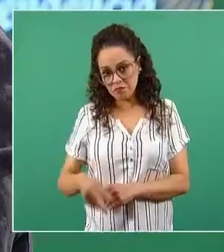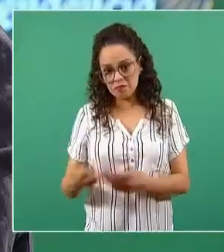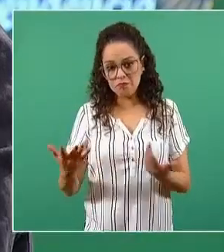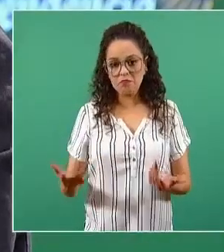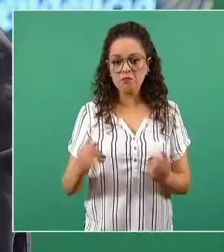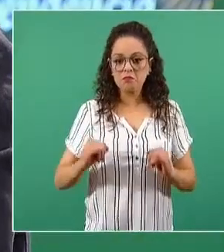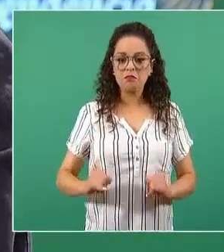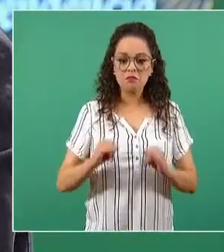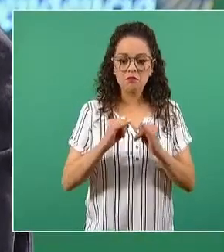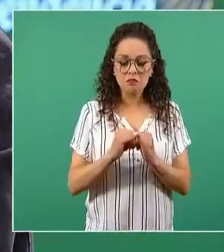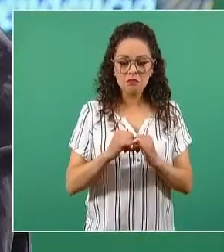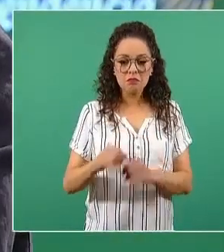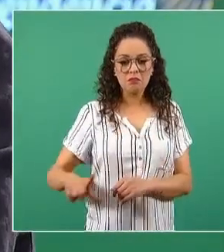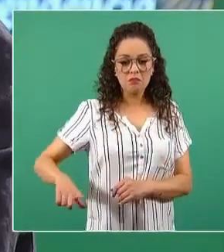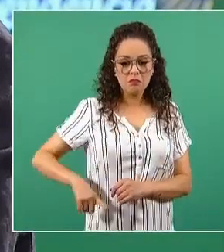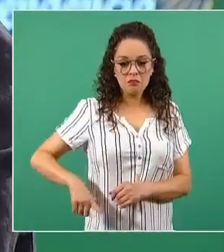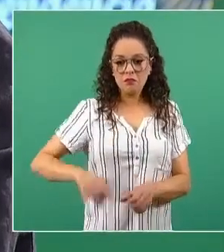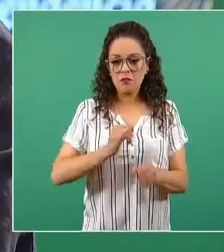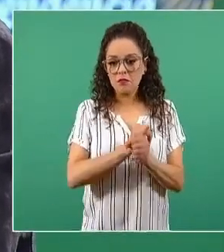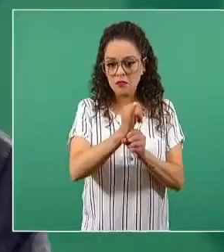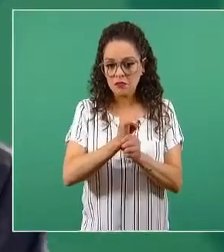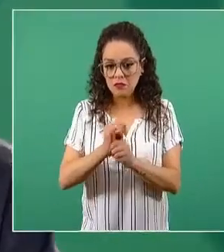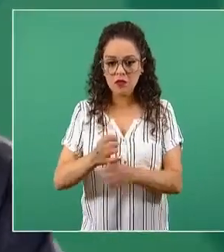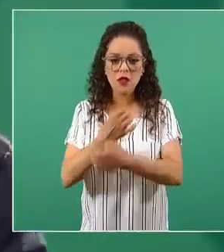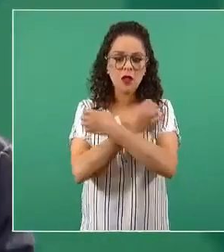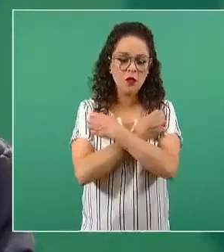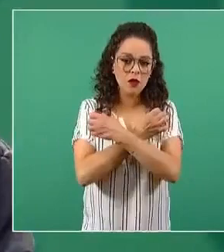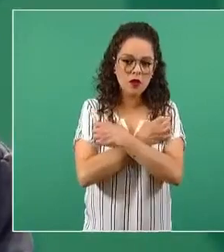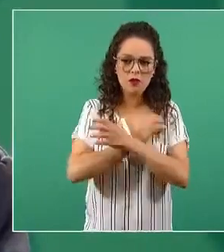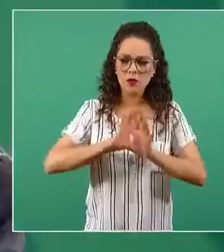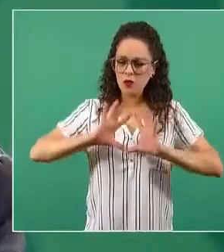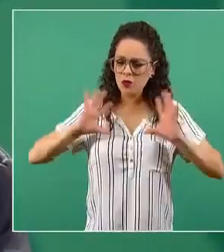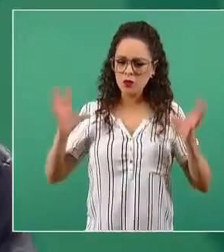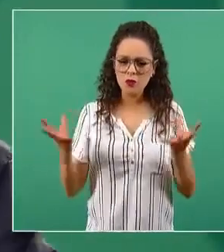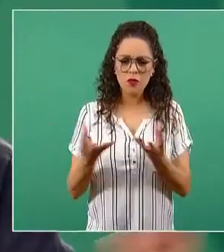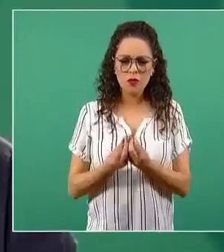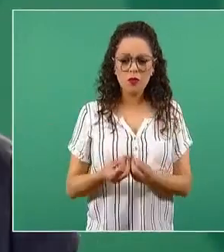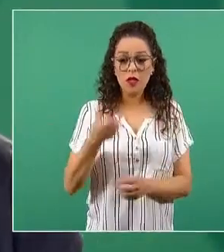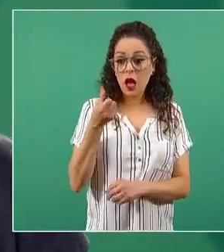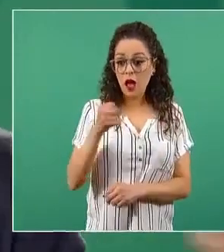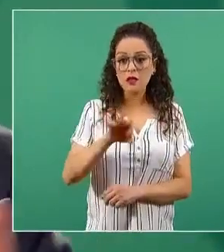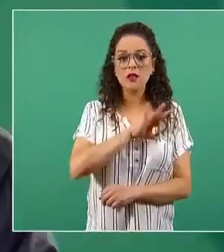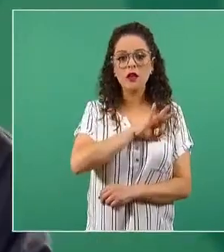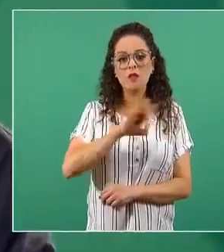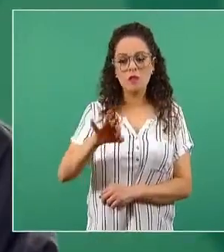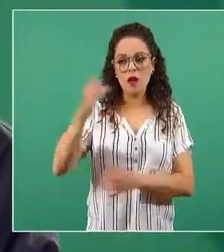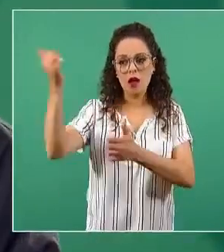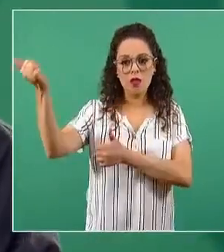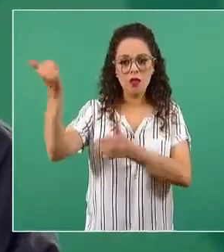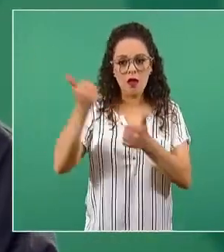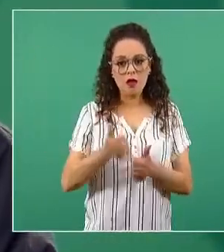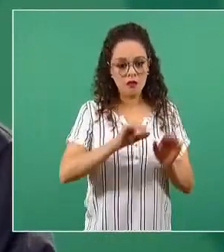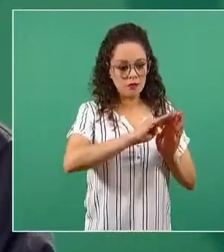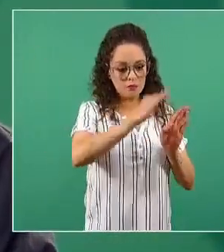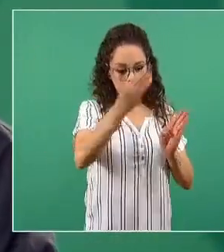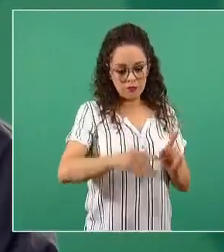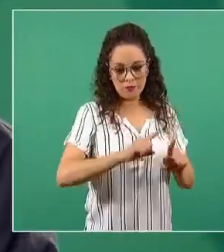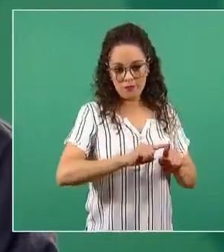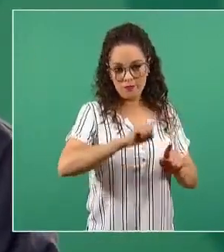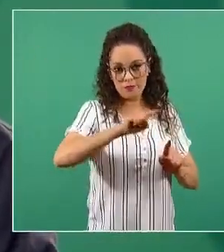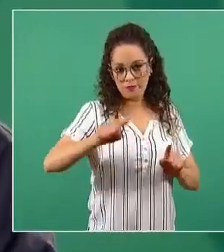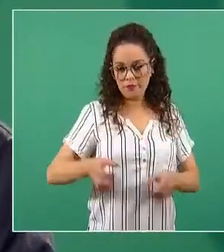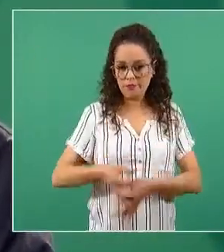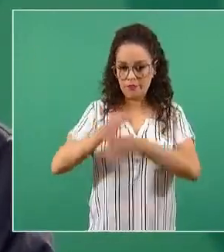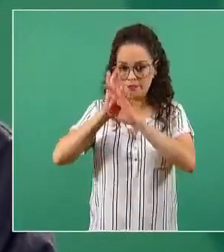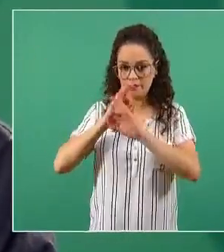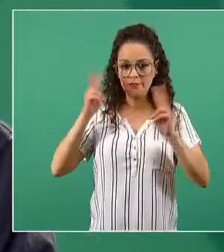de salud, investigación y educación, y se lograron tener ventiladores que fueron presentados aquí en una conferencia matutina.